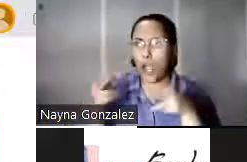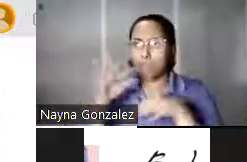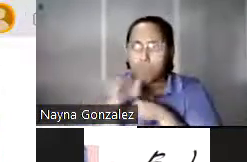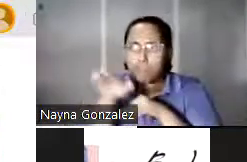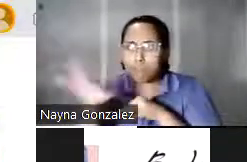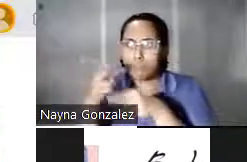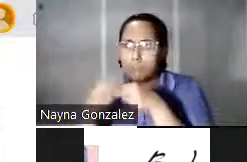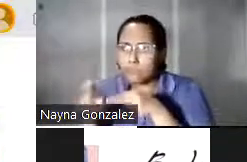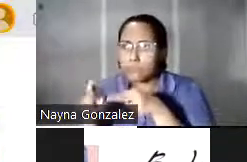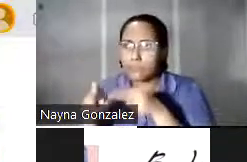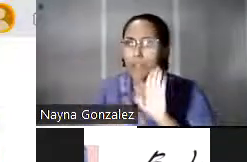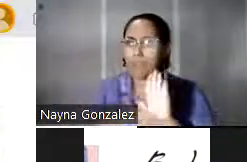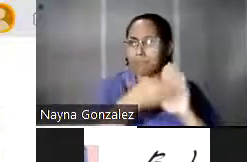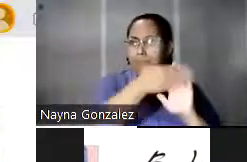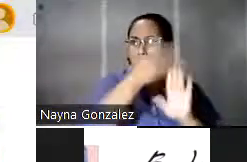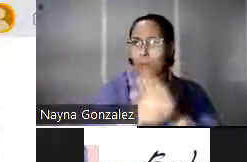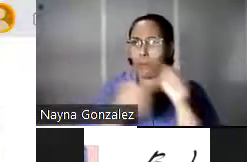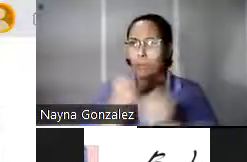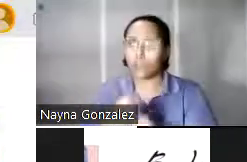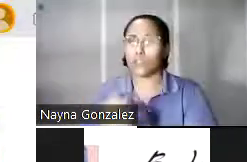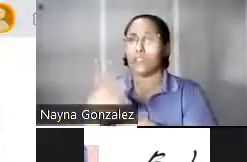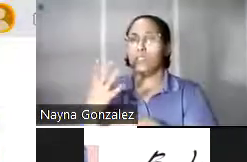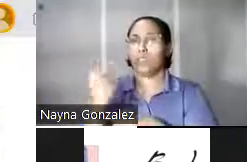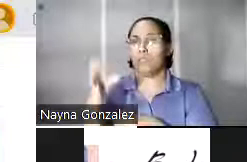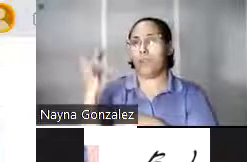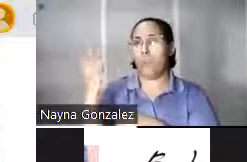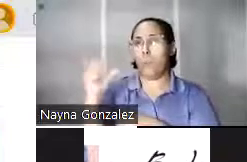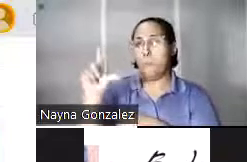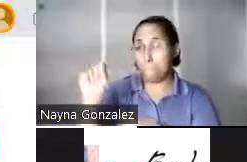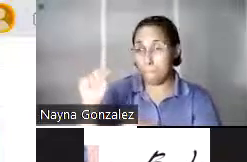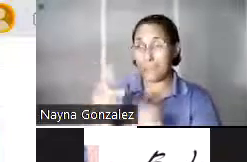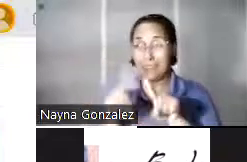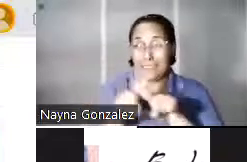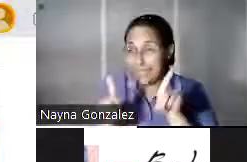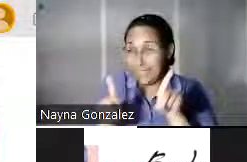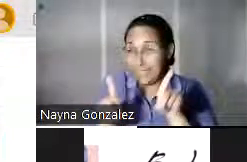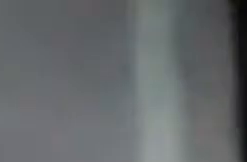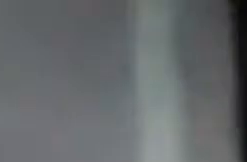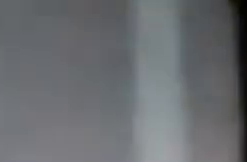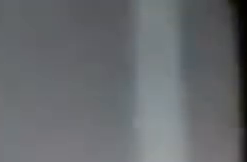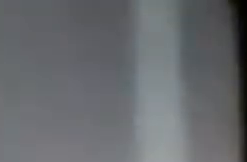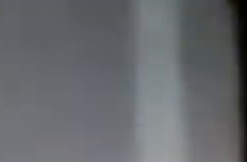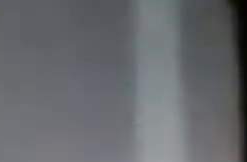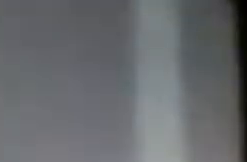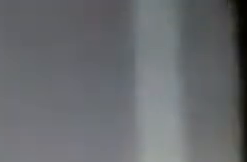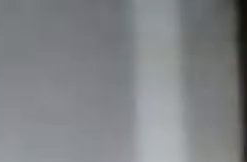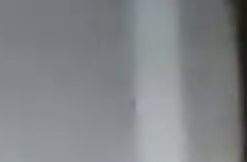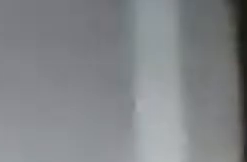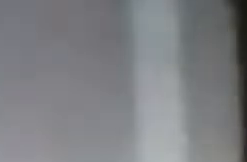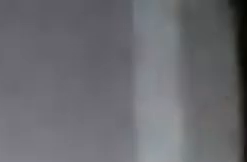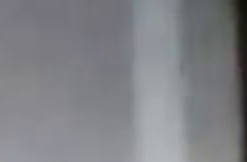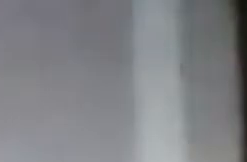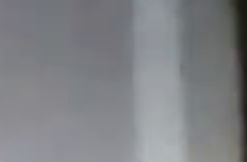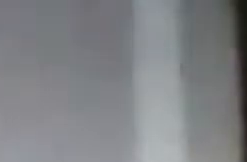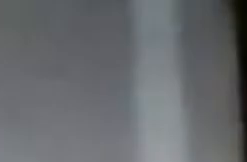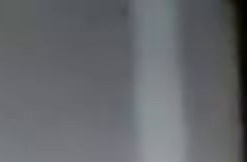desarrolló en los primeros años del siglo XX. Sin embargo, a partir de la segunda mitad del siglo, comenzó a